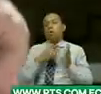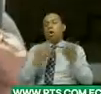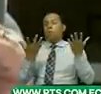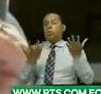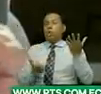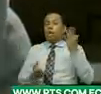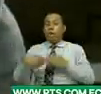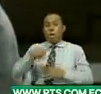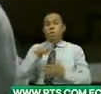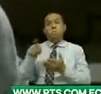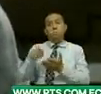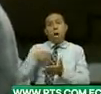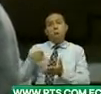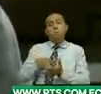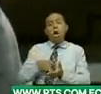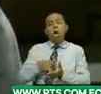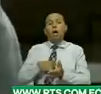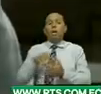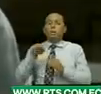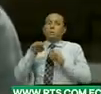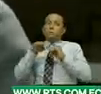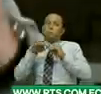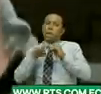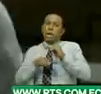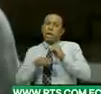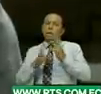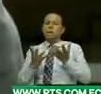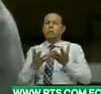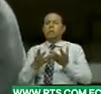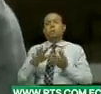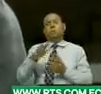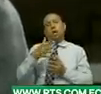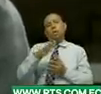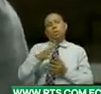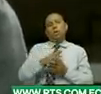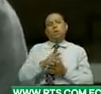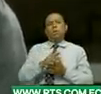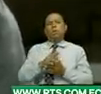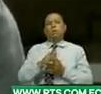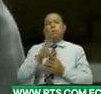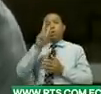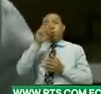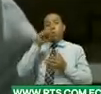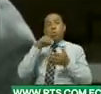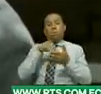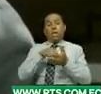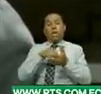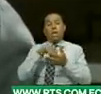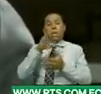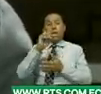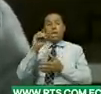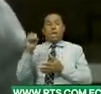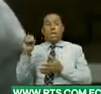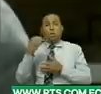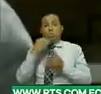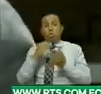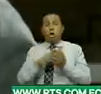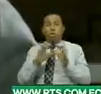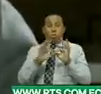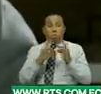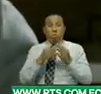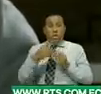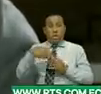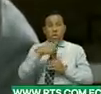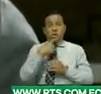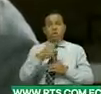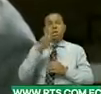debajo de cierto nivel. ¿De cuánto o con, más o menos hasta 2.500, porque la base de familiar, la